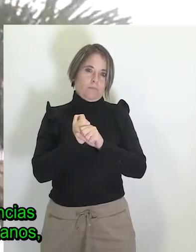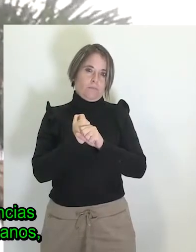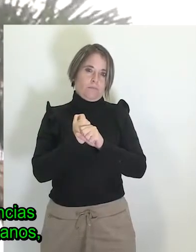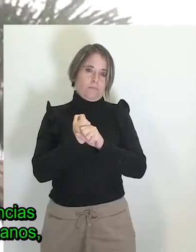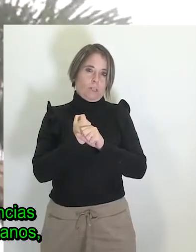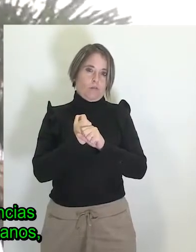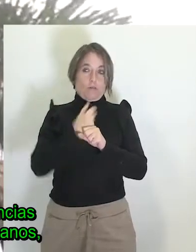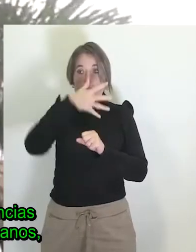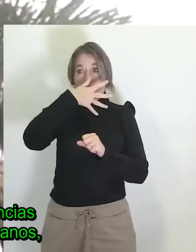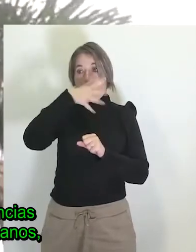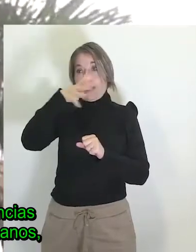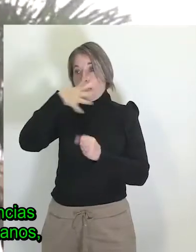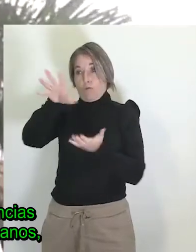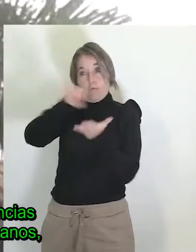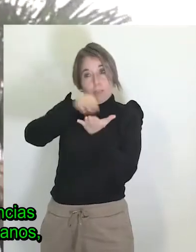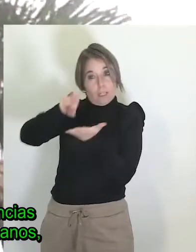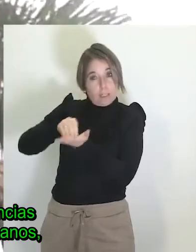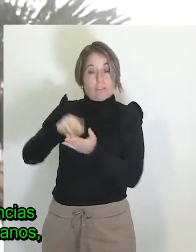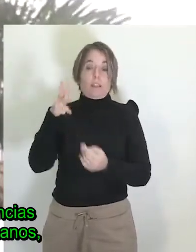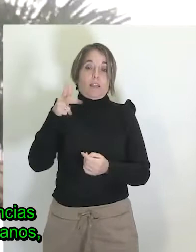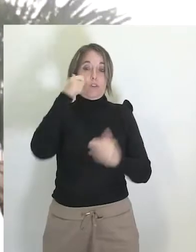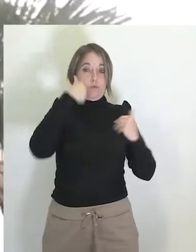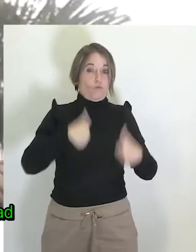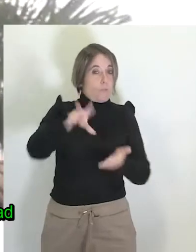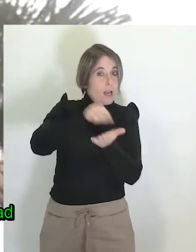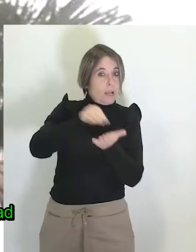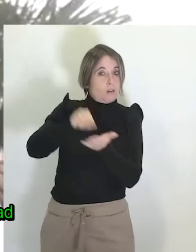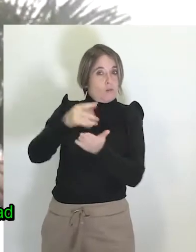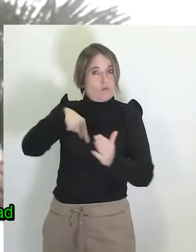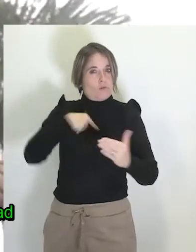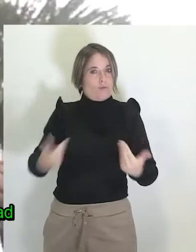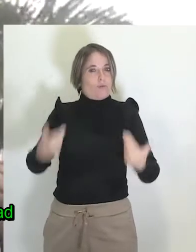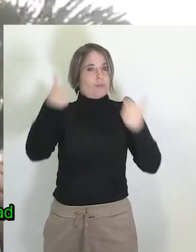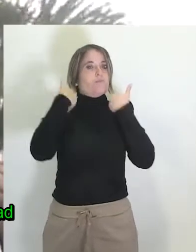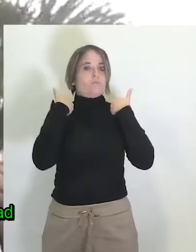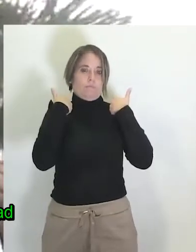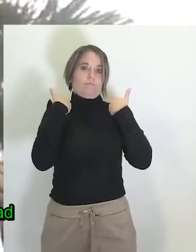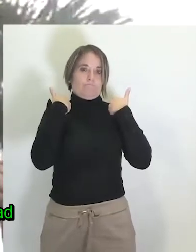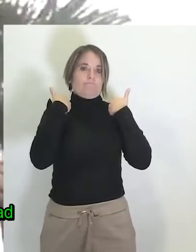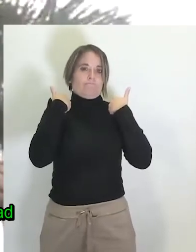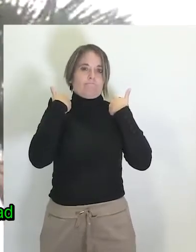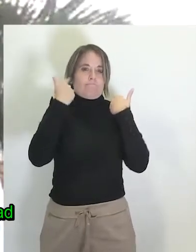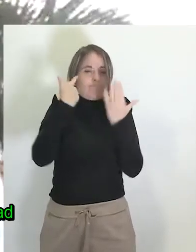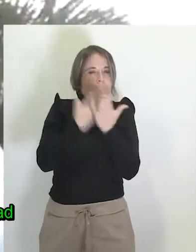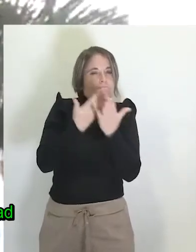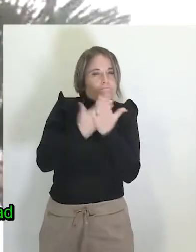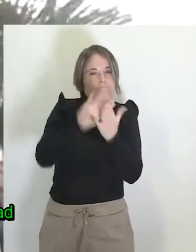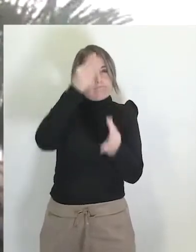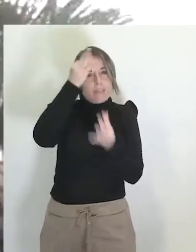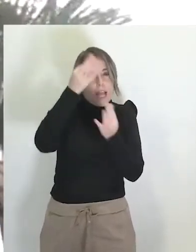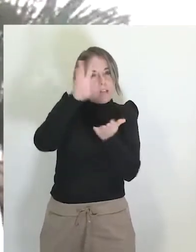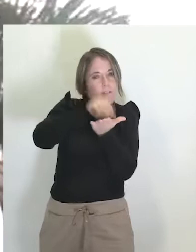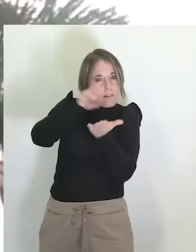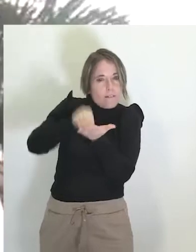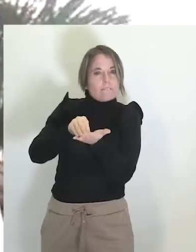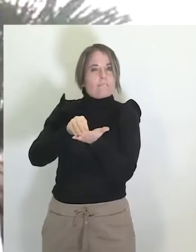recoger las de diferentes denuncias por violaciones a derechos humanos, tenemos esta responsabilidad de seguir documentando,